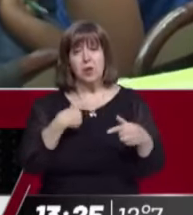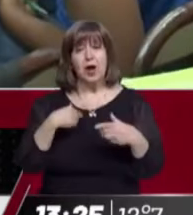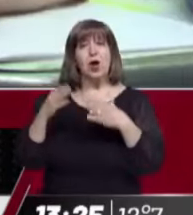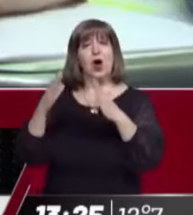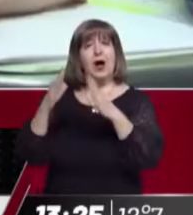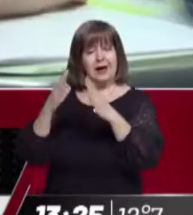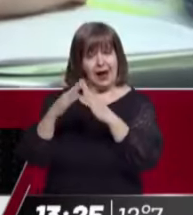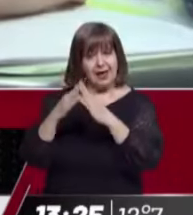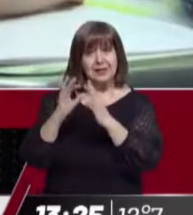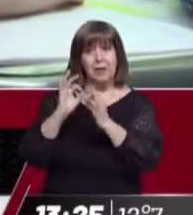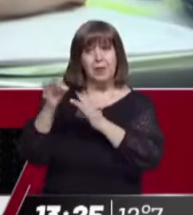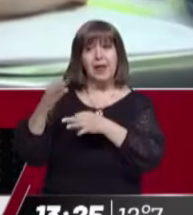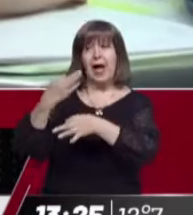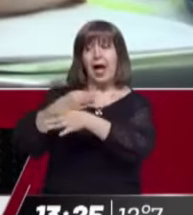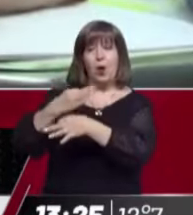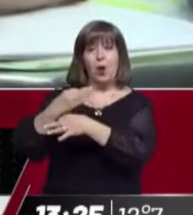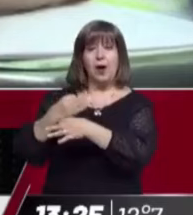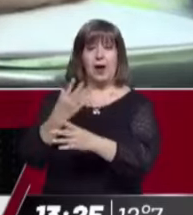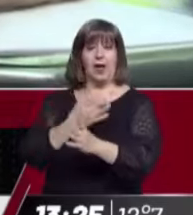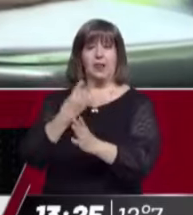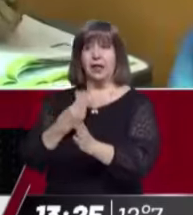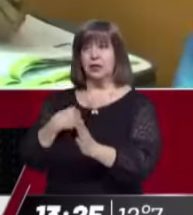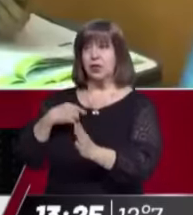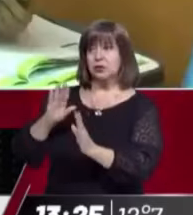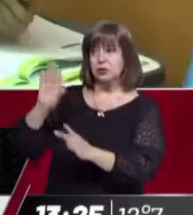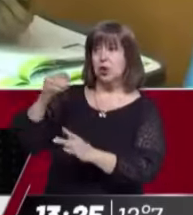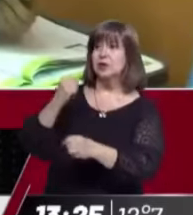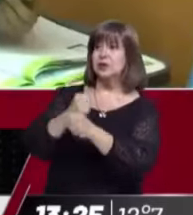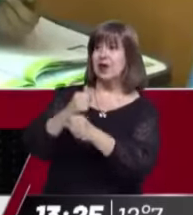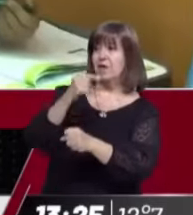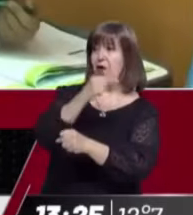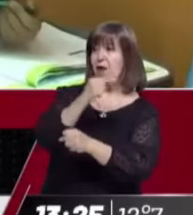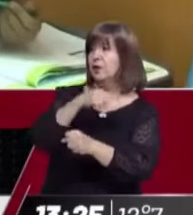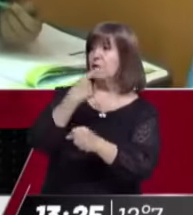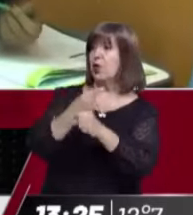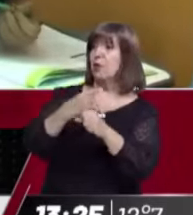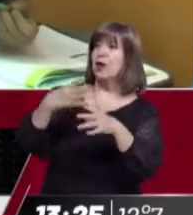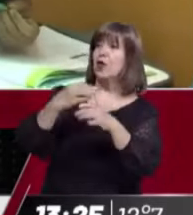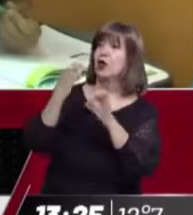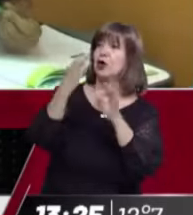que se quieran acercar y también los docentes irán a informar quiénes van a adherir al paro y quiénes no.